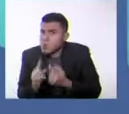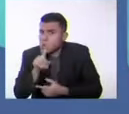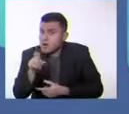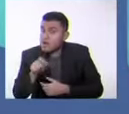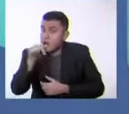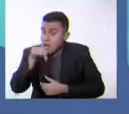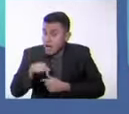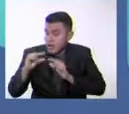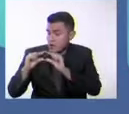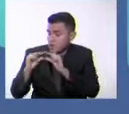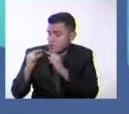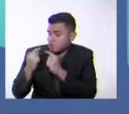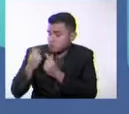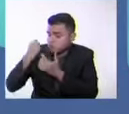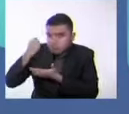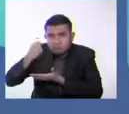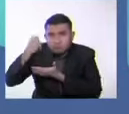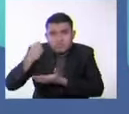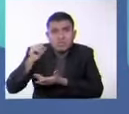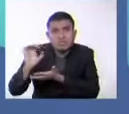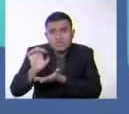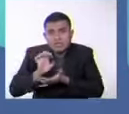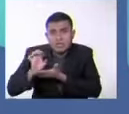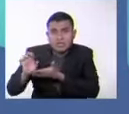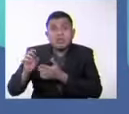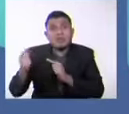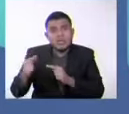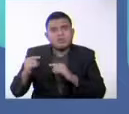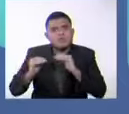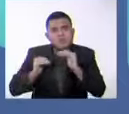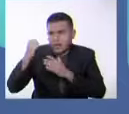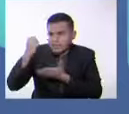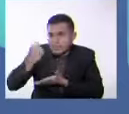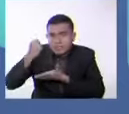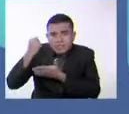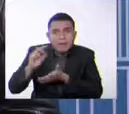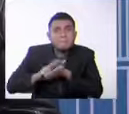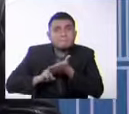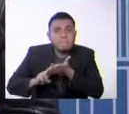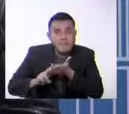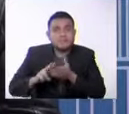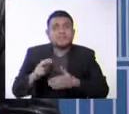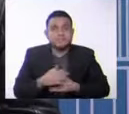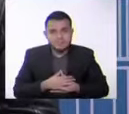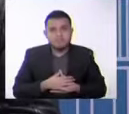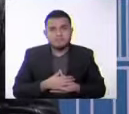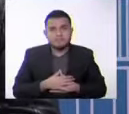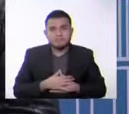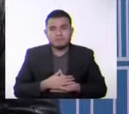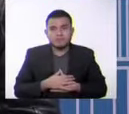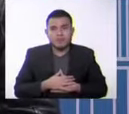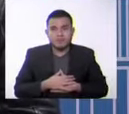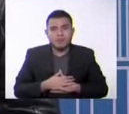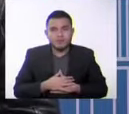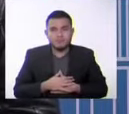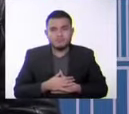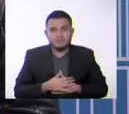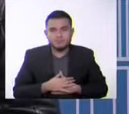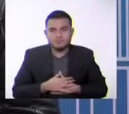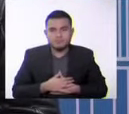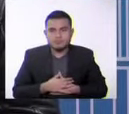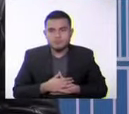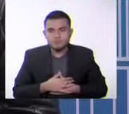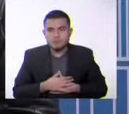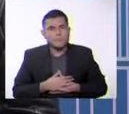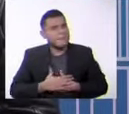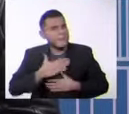movimientos ecologistas también se han llamado movimientos verdes. Movimientos verdes. Y también me cae